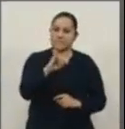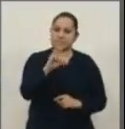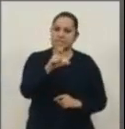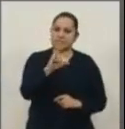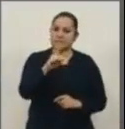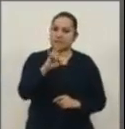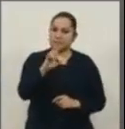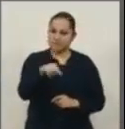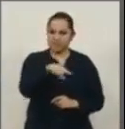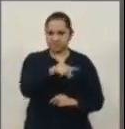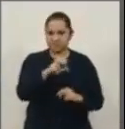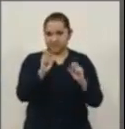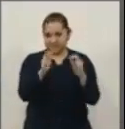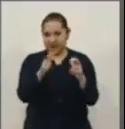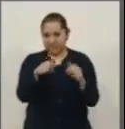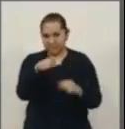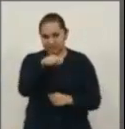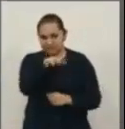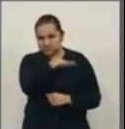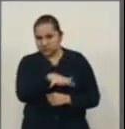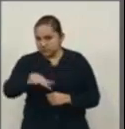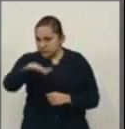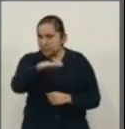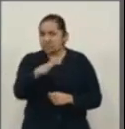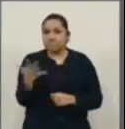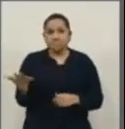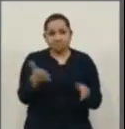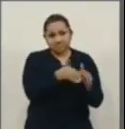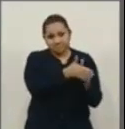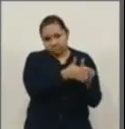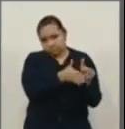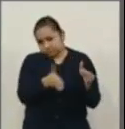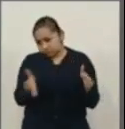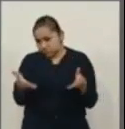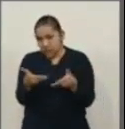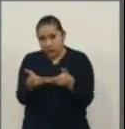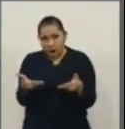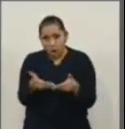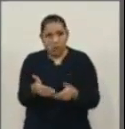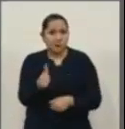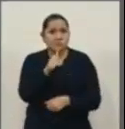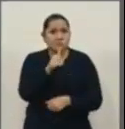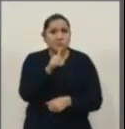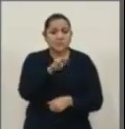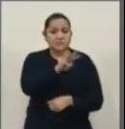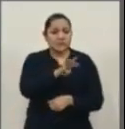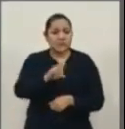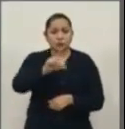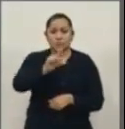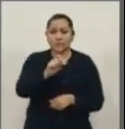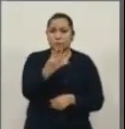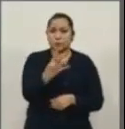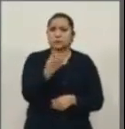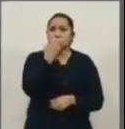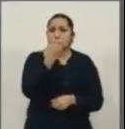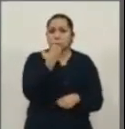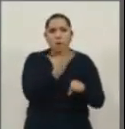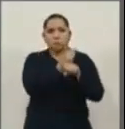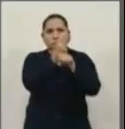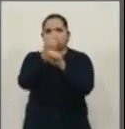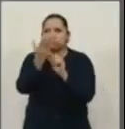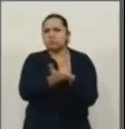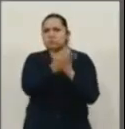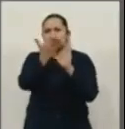Chiapas. Decirles que hasta el día de hoy no se han reconstruido 324 escuelas, tampoco se